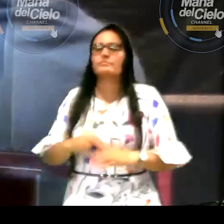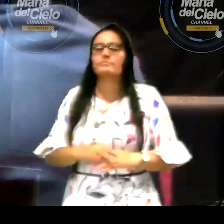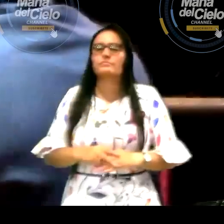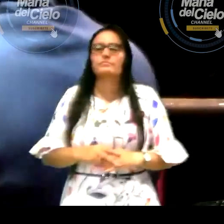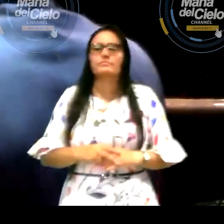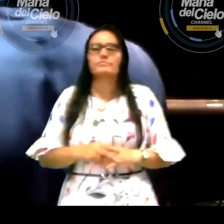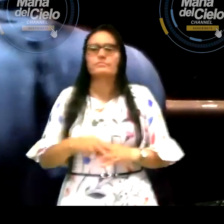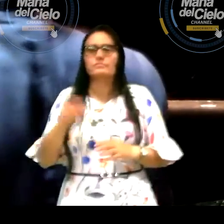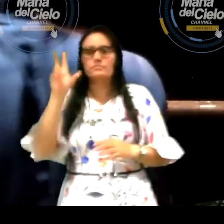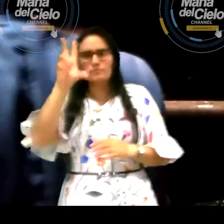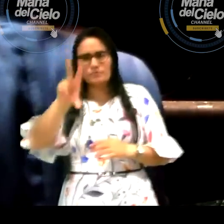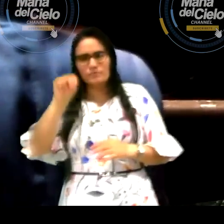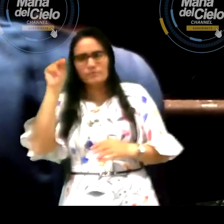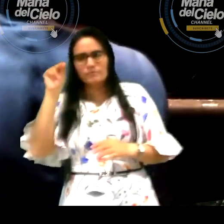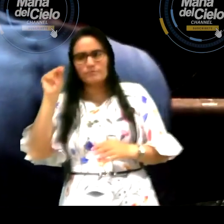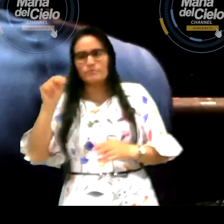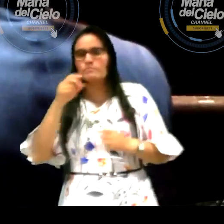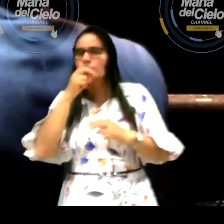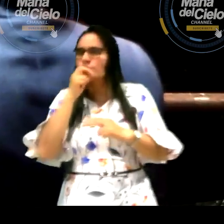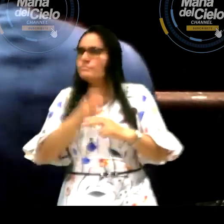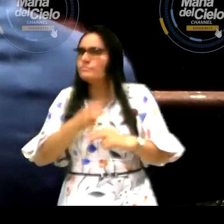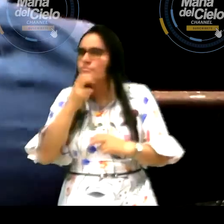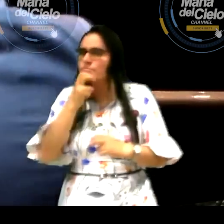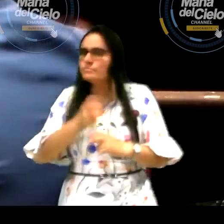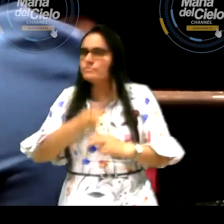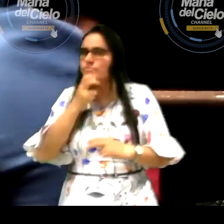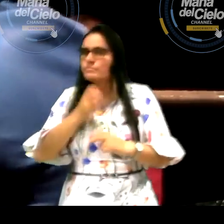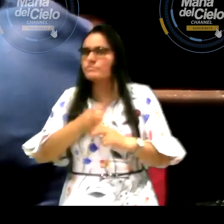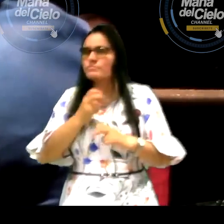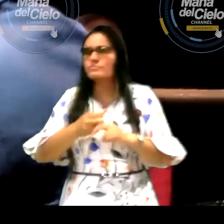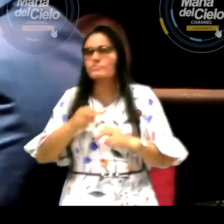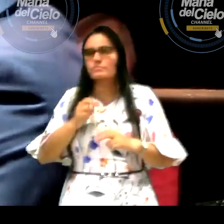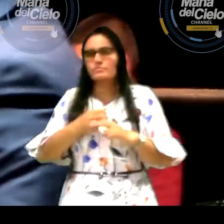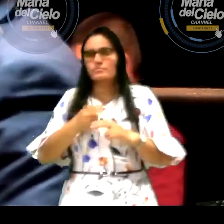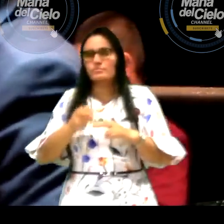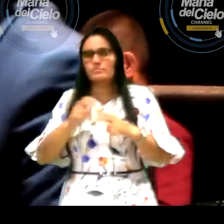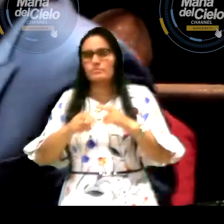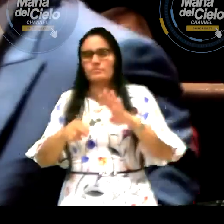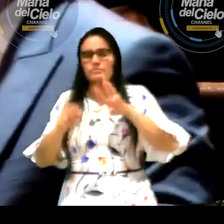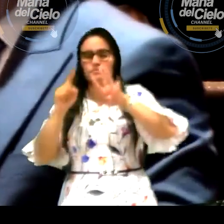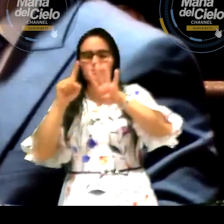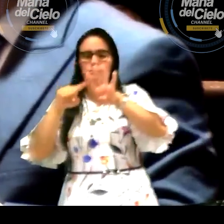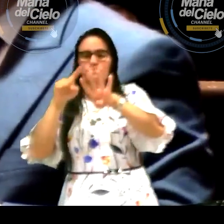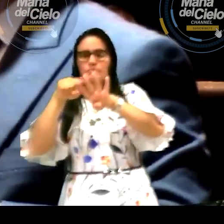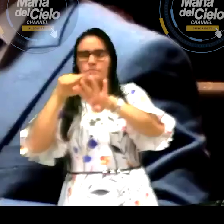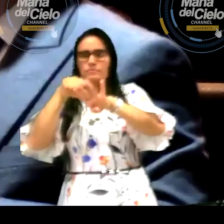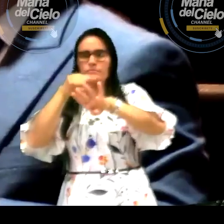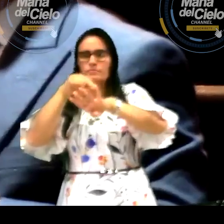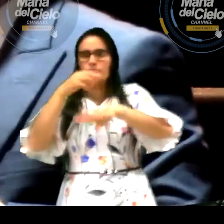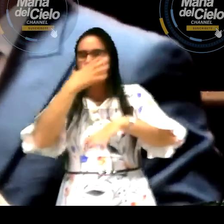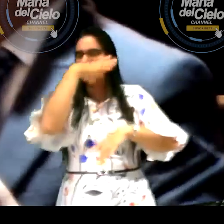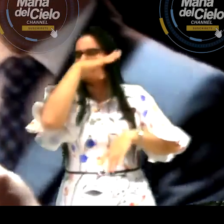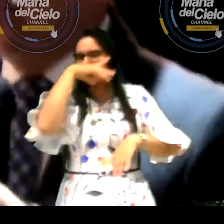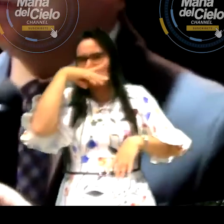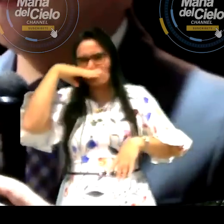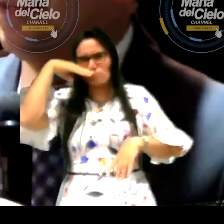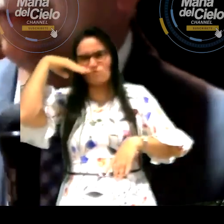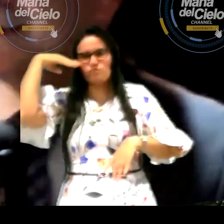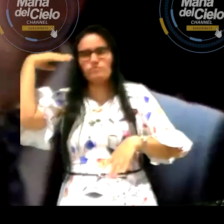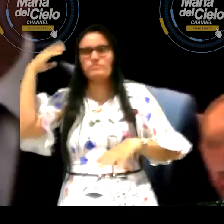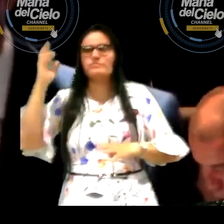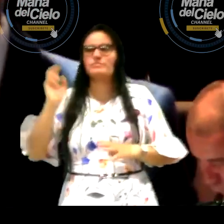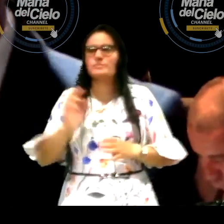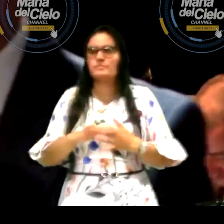No, es imposible. Son 4 días y he de ya. Y ahora